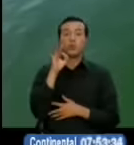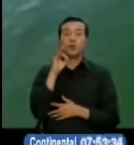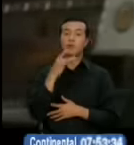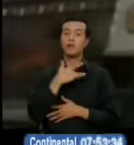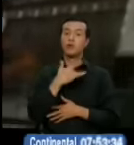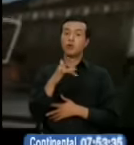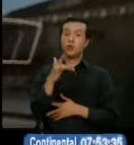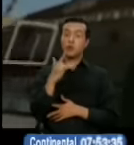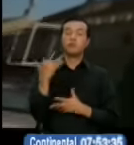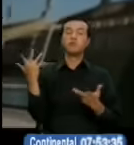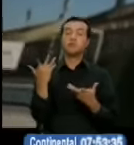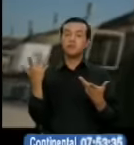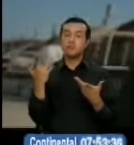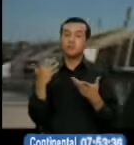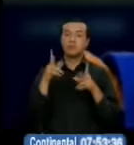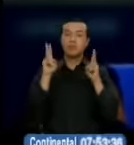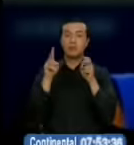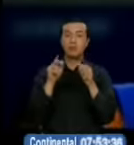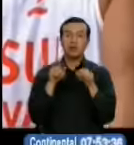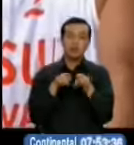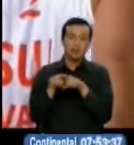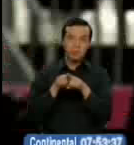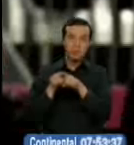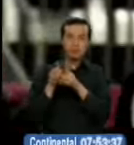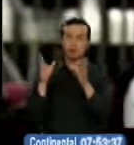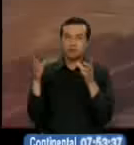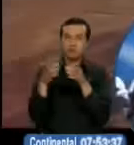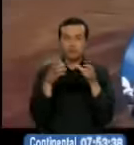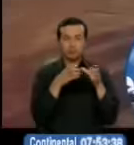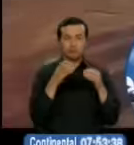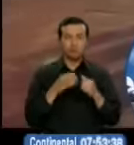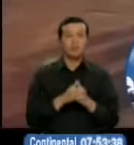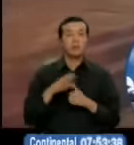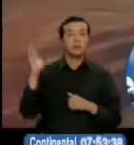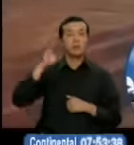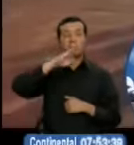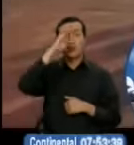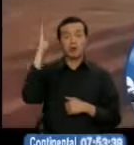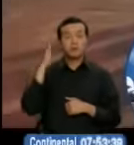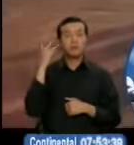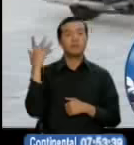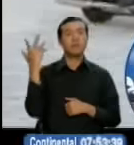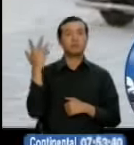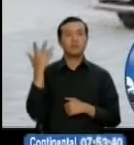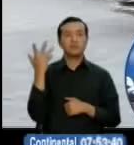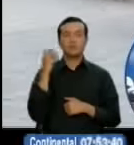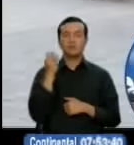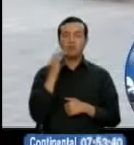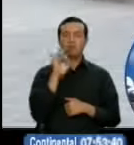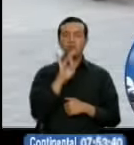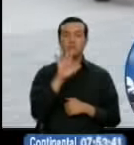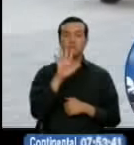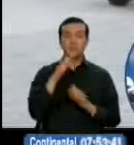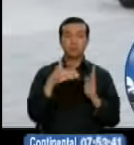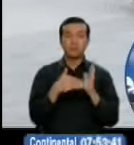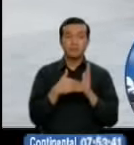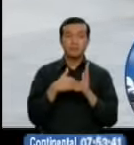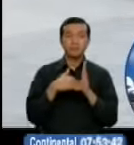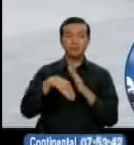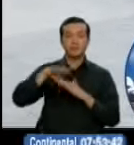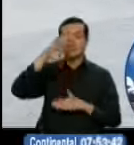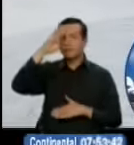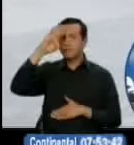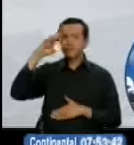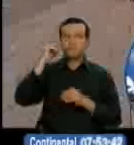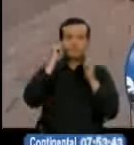oro se disputan en deportes mixtos. Río de Janeiro desplegará unos 85.000 efectivos de